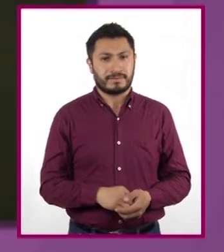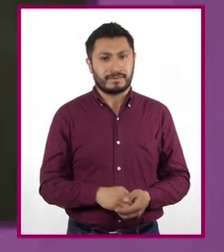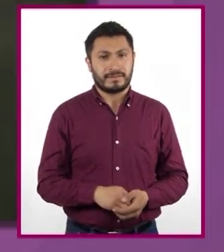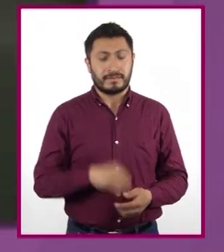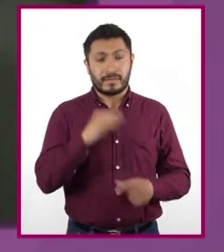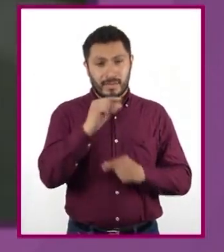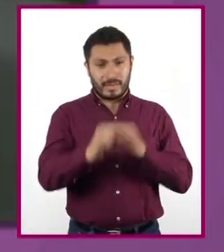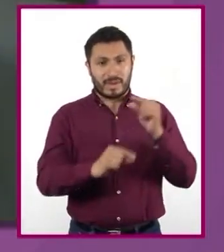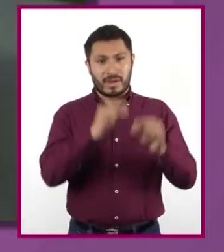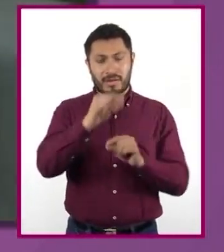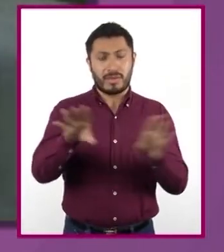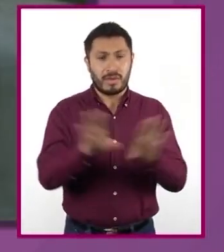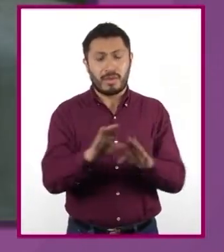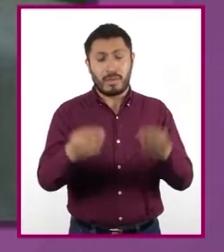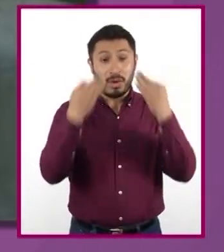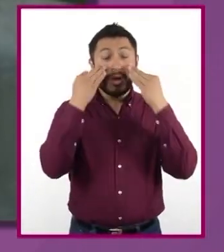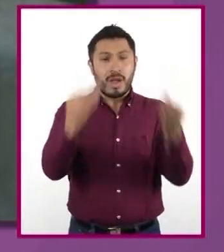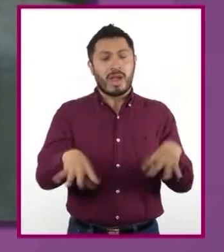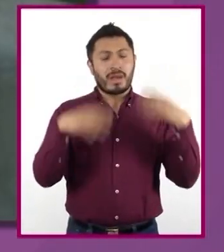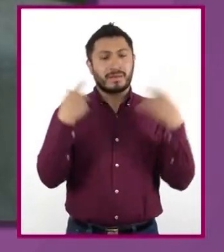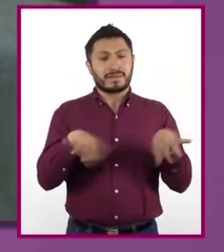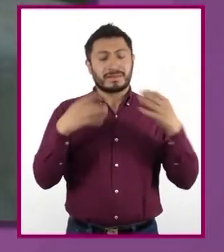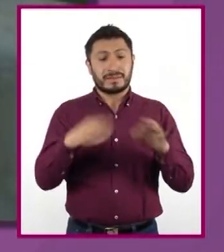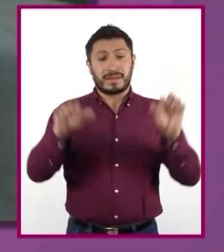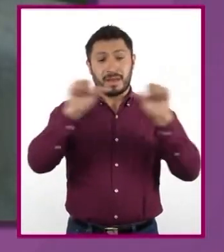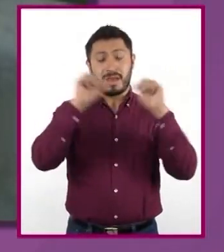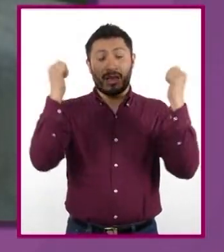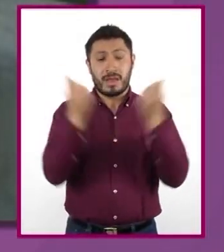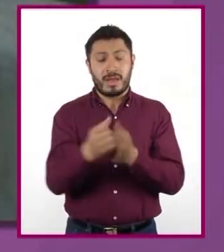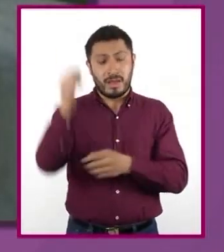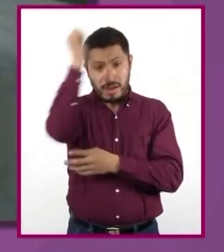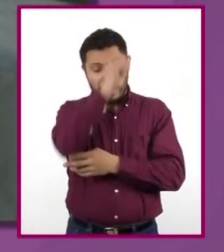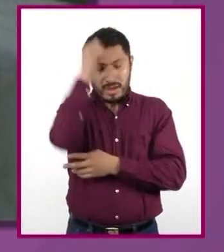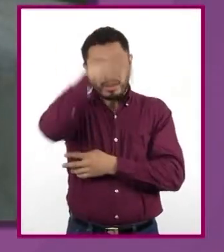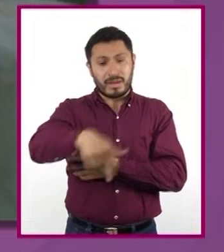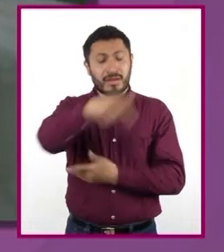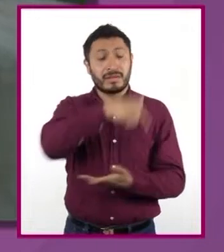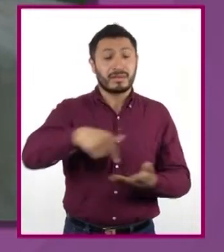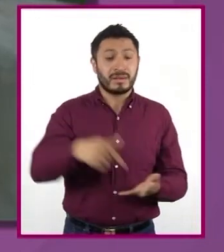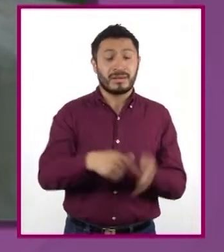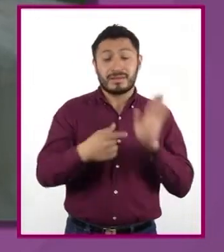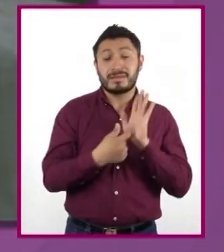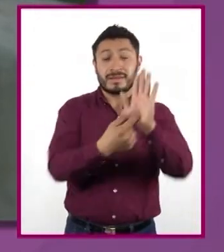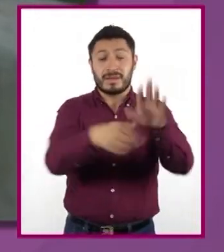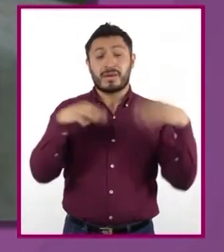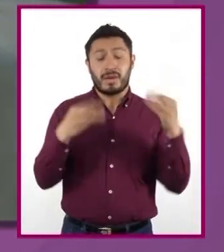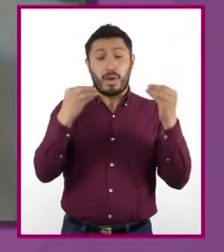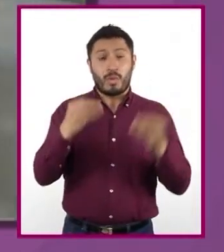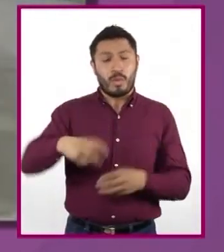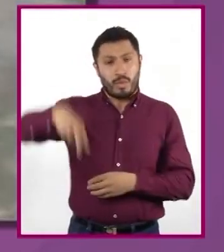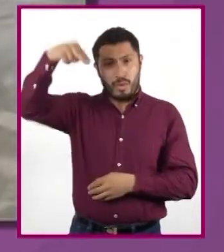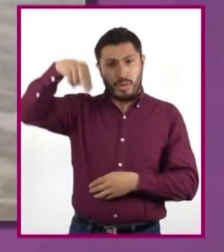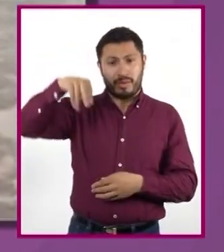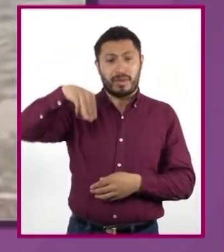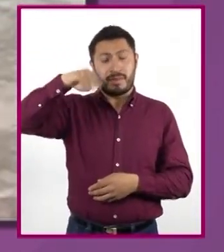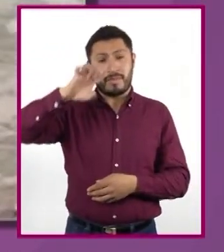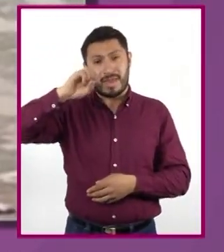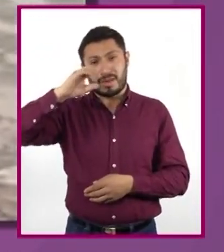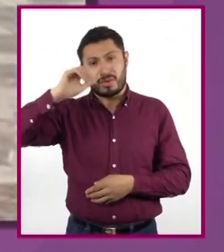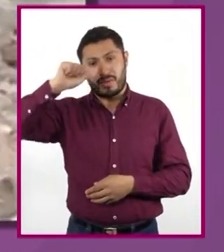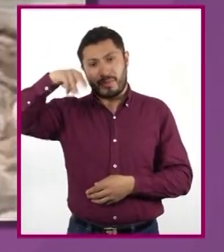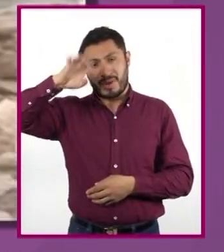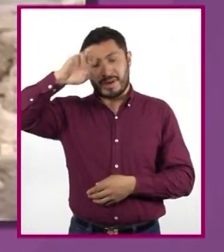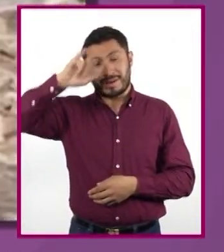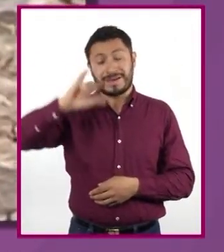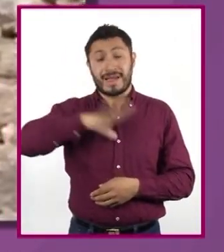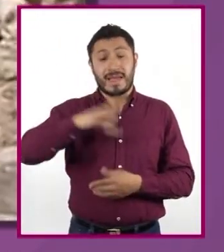Poco a poco se ha ido revelando la misteriosa fundación sacerdotal de este sitio que señala el extremo norte de Mesoamérica y lo